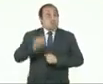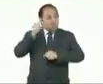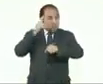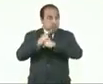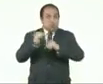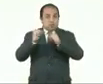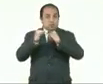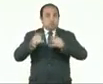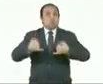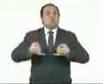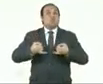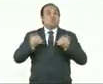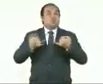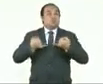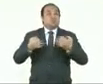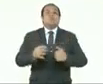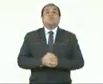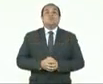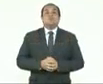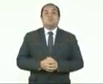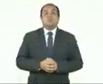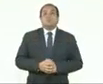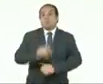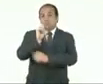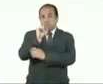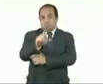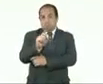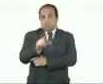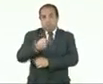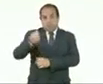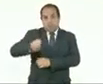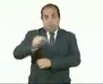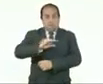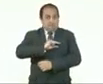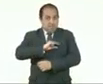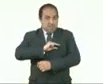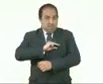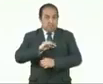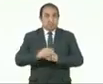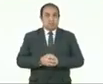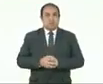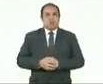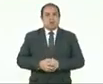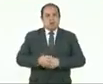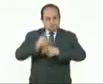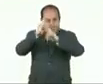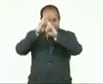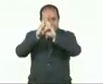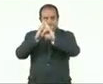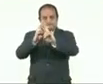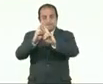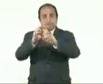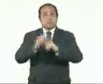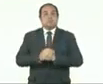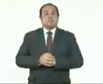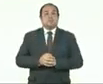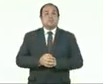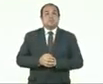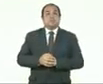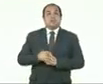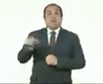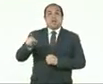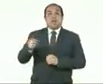del Instituto de la Juventud, y por supuesto, saludo especialmente con mucho respeto a quien es